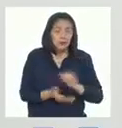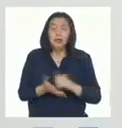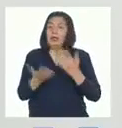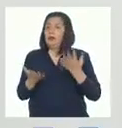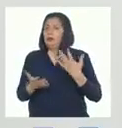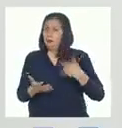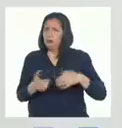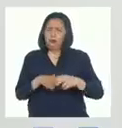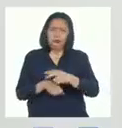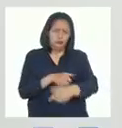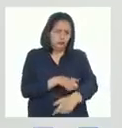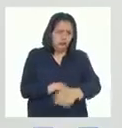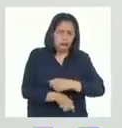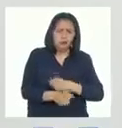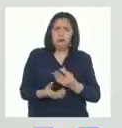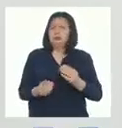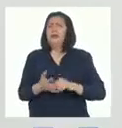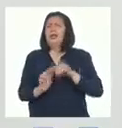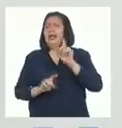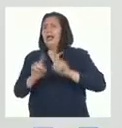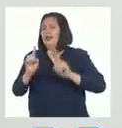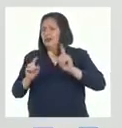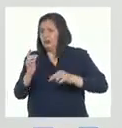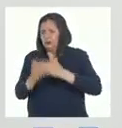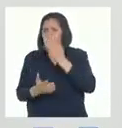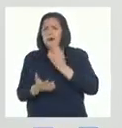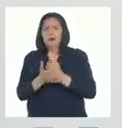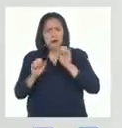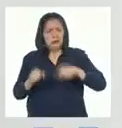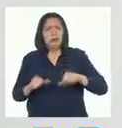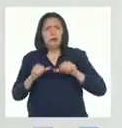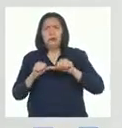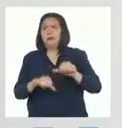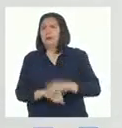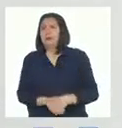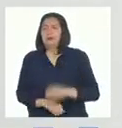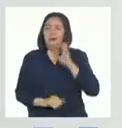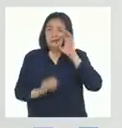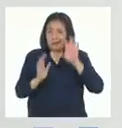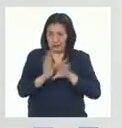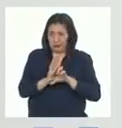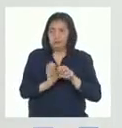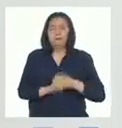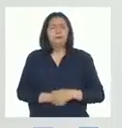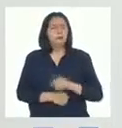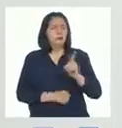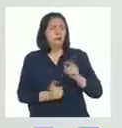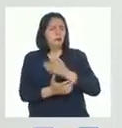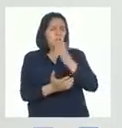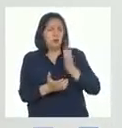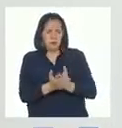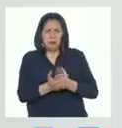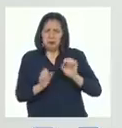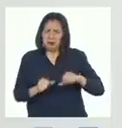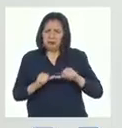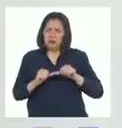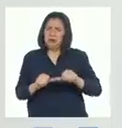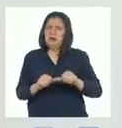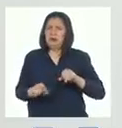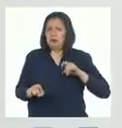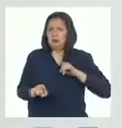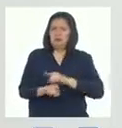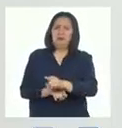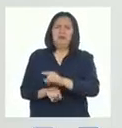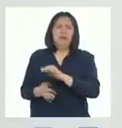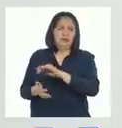nos hemos esforzado mucho, algunos de esos problemas continúan. Por ejemplo, un problema que se mantiene es el